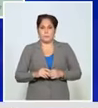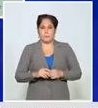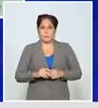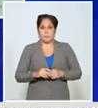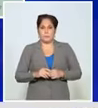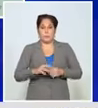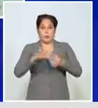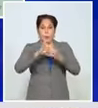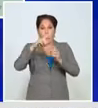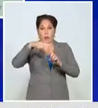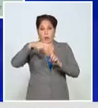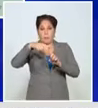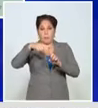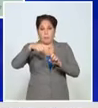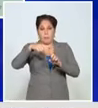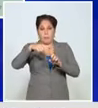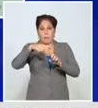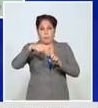Guantánamo